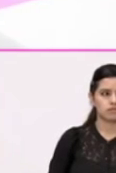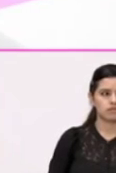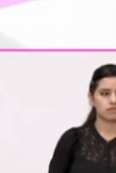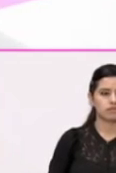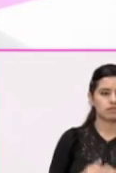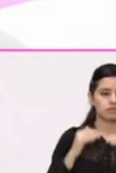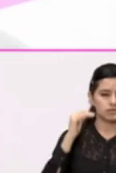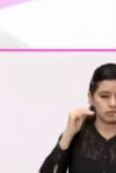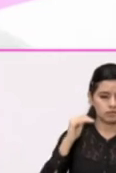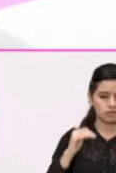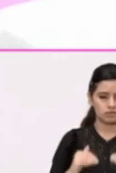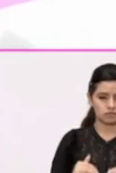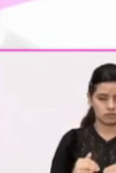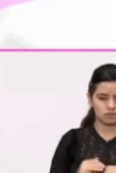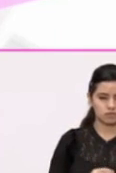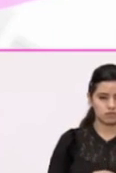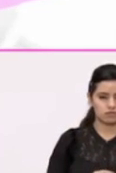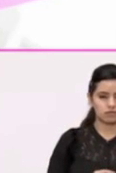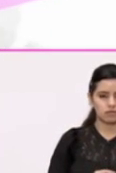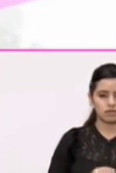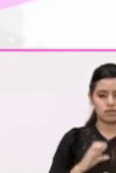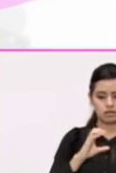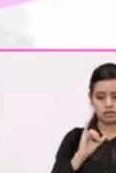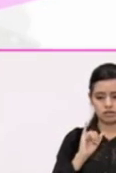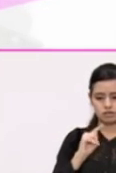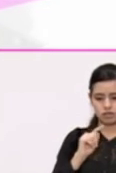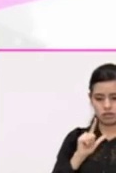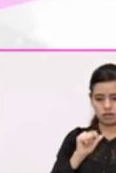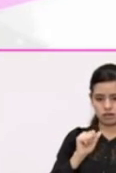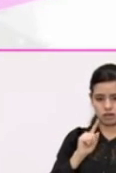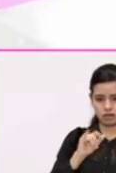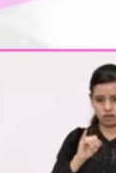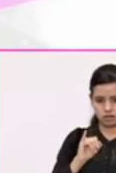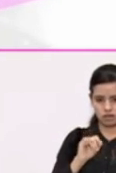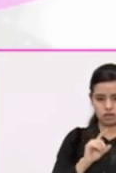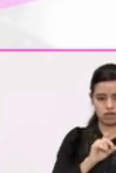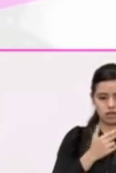A continuación, damos la palabra a Citlali Hernández Mora.